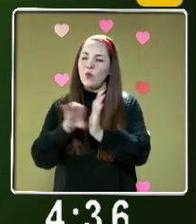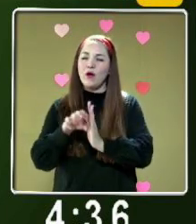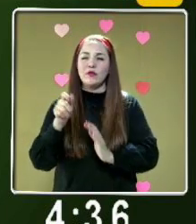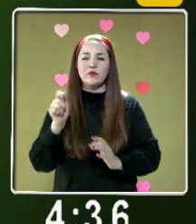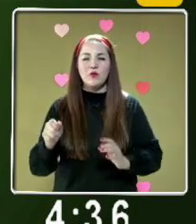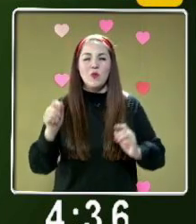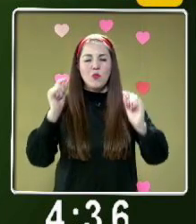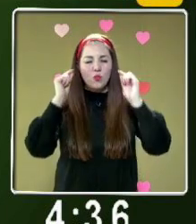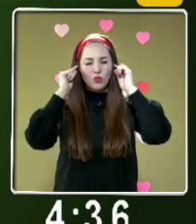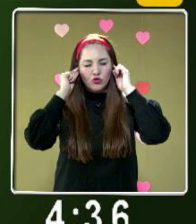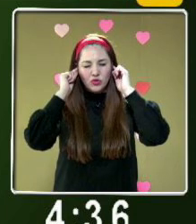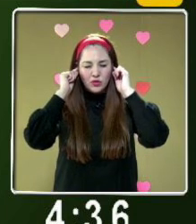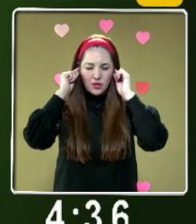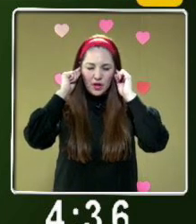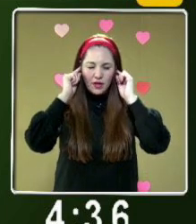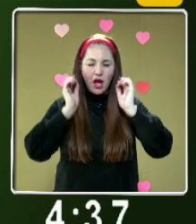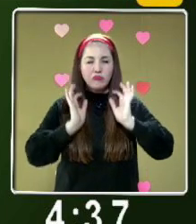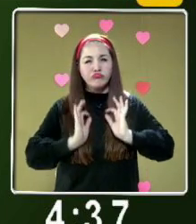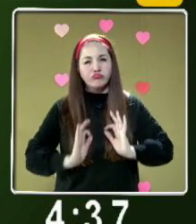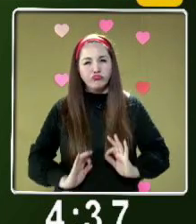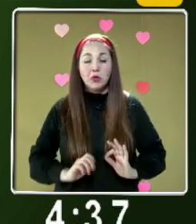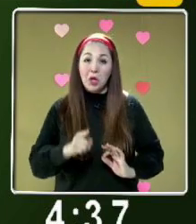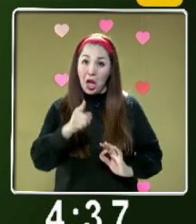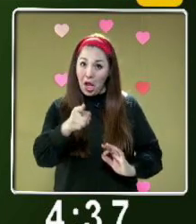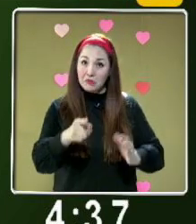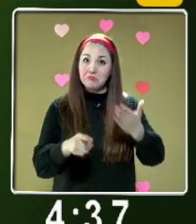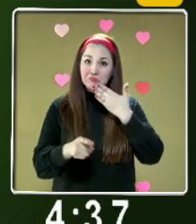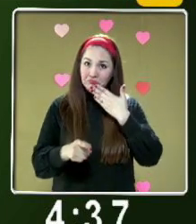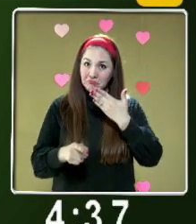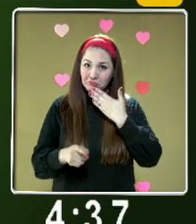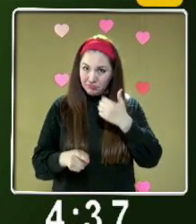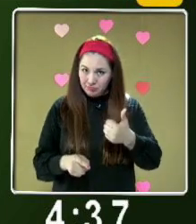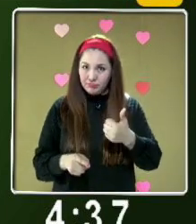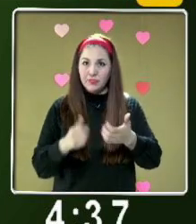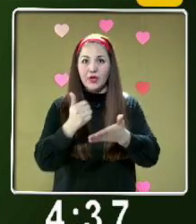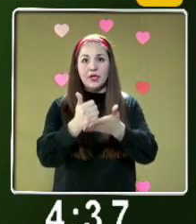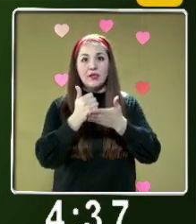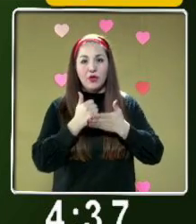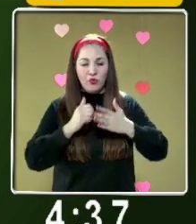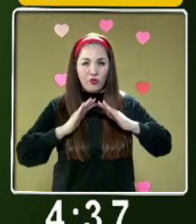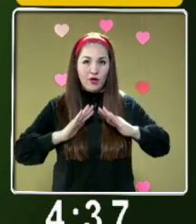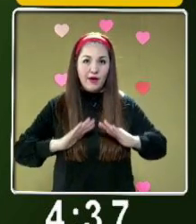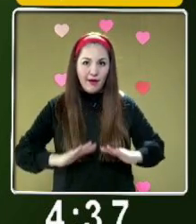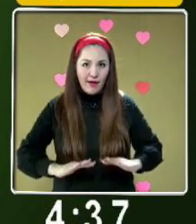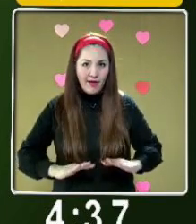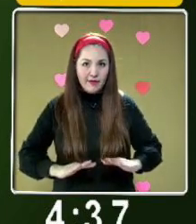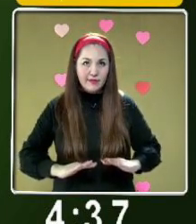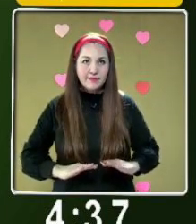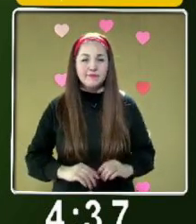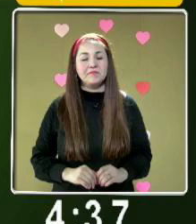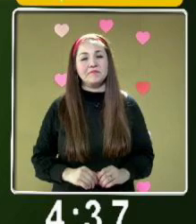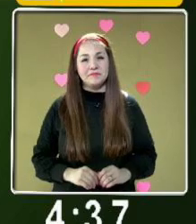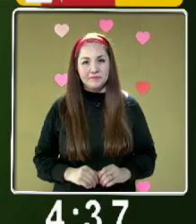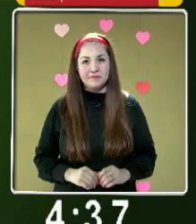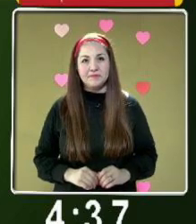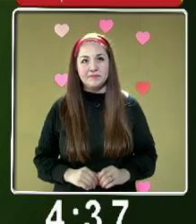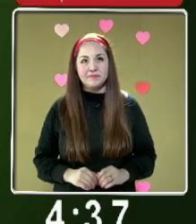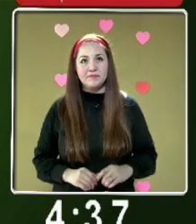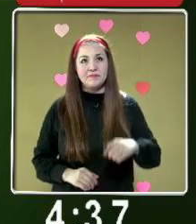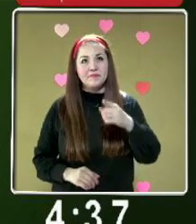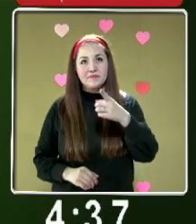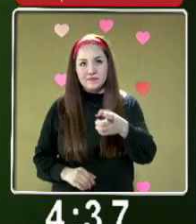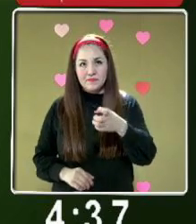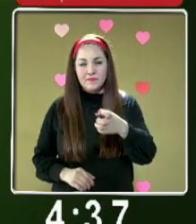mis audífonos. Perfecto, ya encontraste tu método de balance. ¿Y a qué nos va a llevar este método de balance? Nos va a llevar